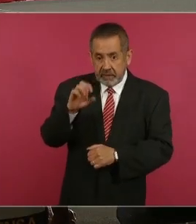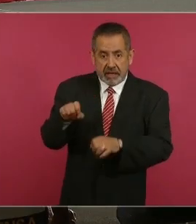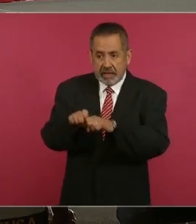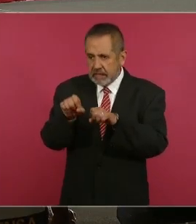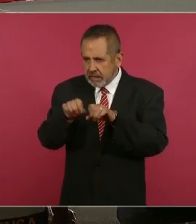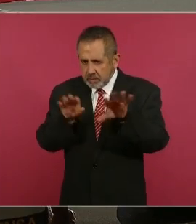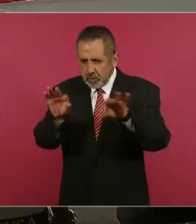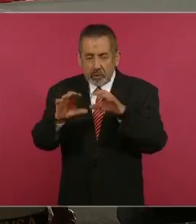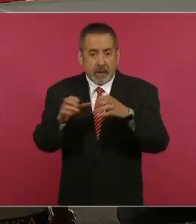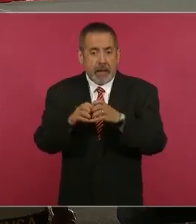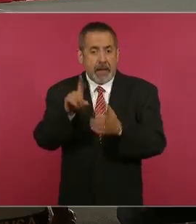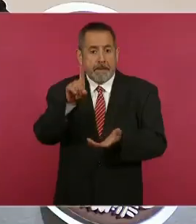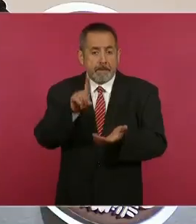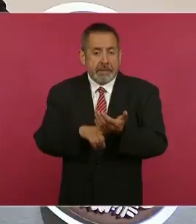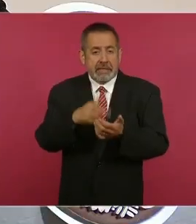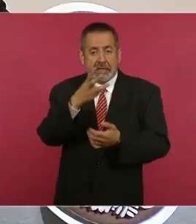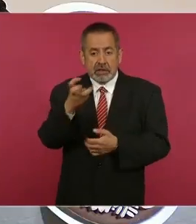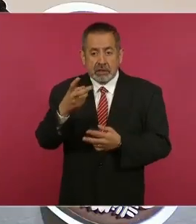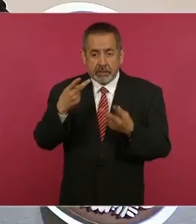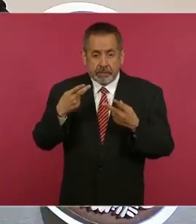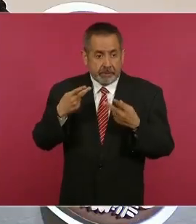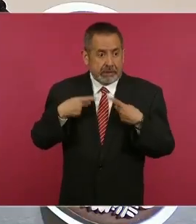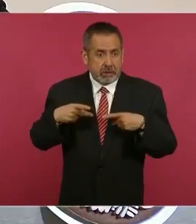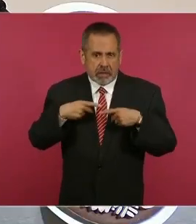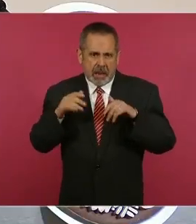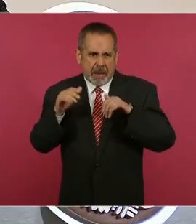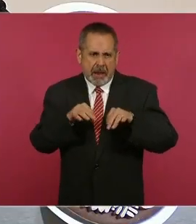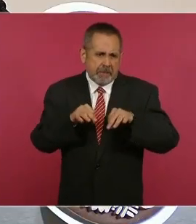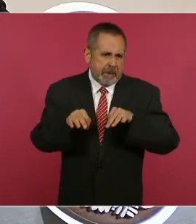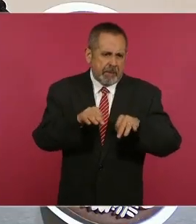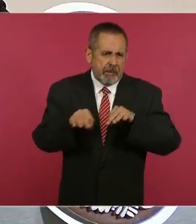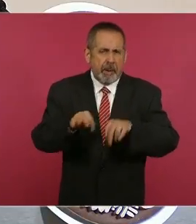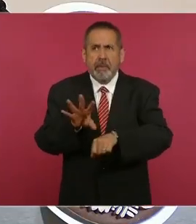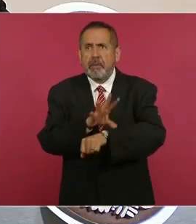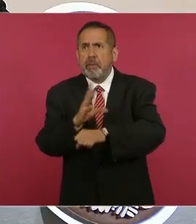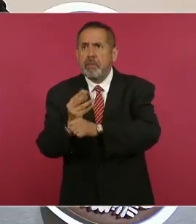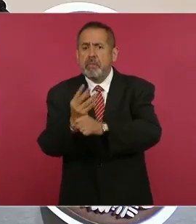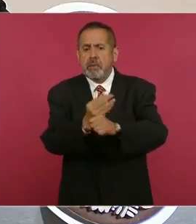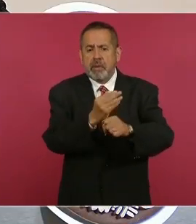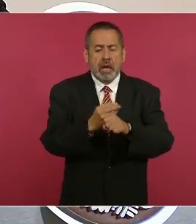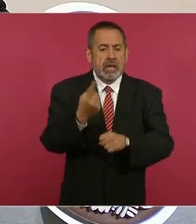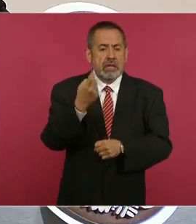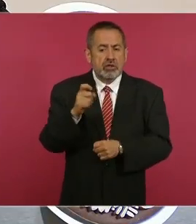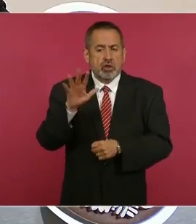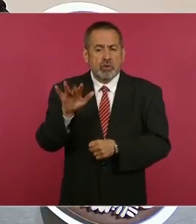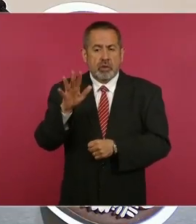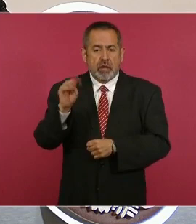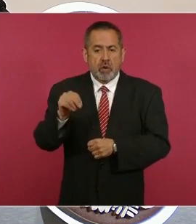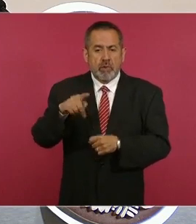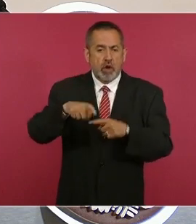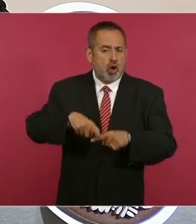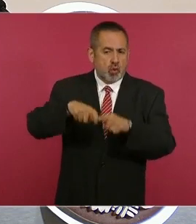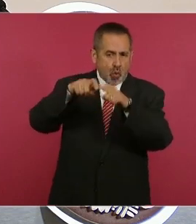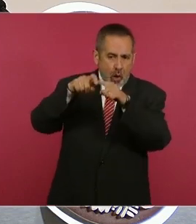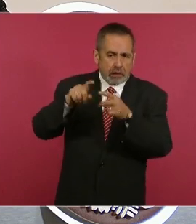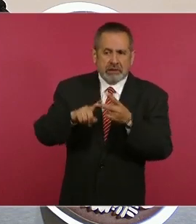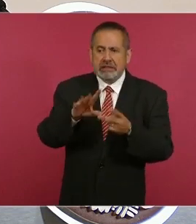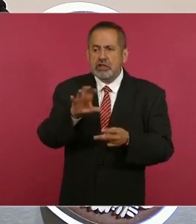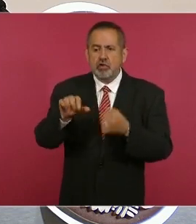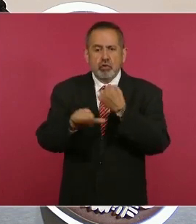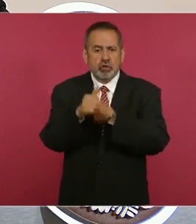por 1.320 trabajadores electricistas, 159 grúas, 511